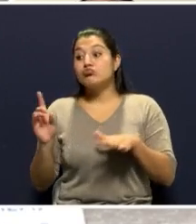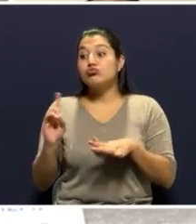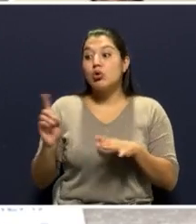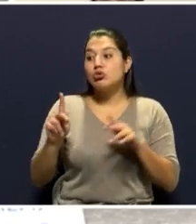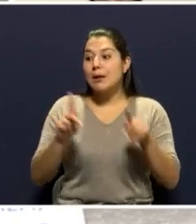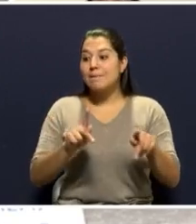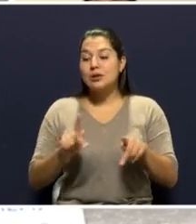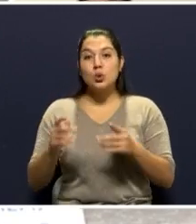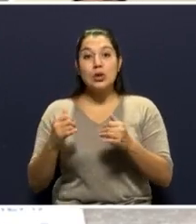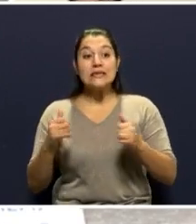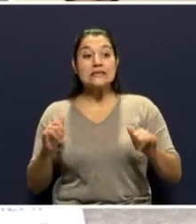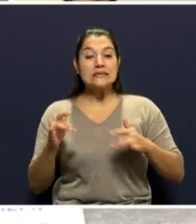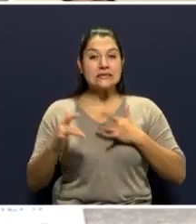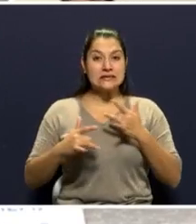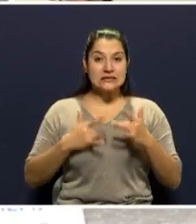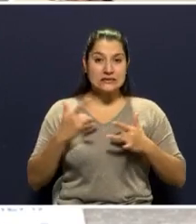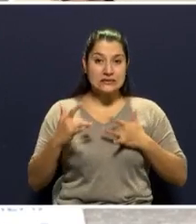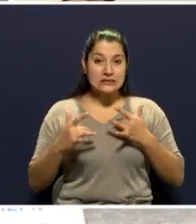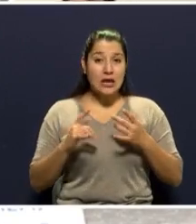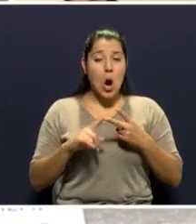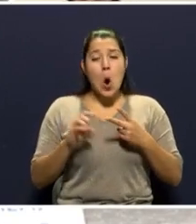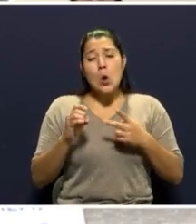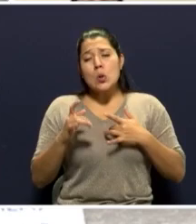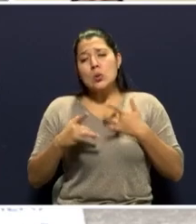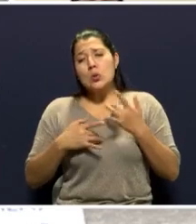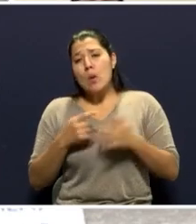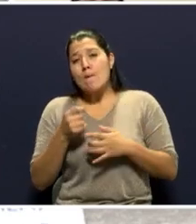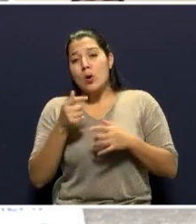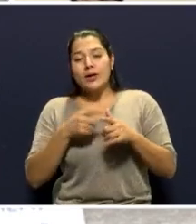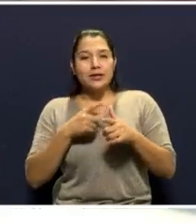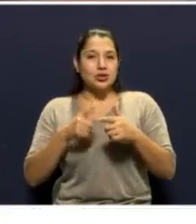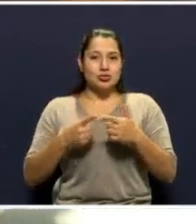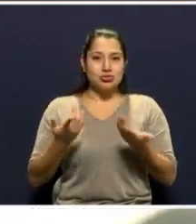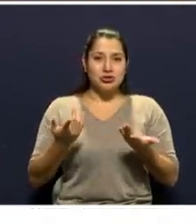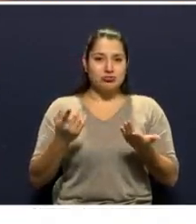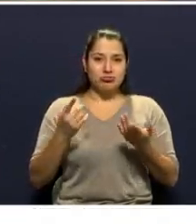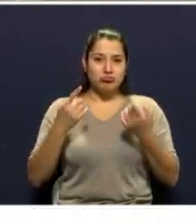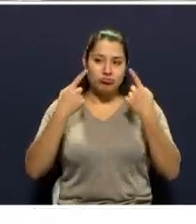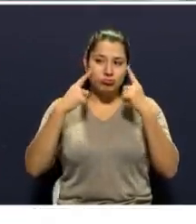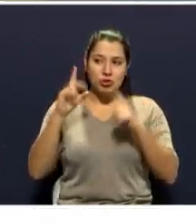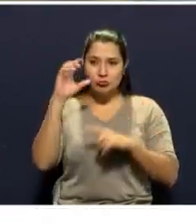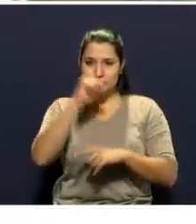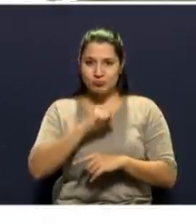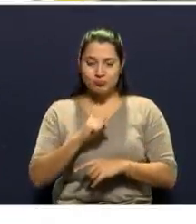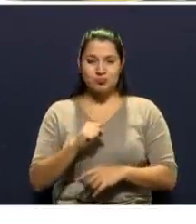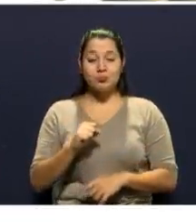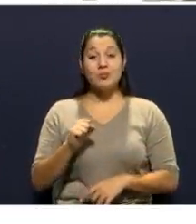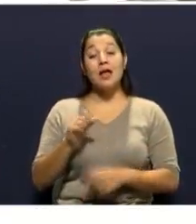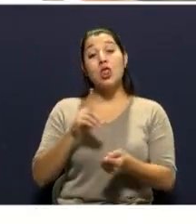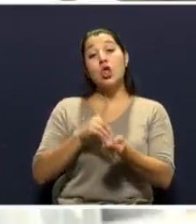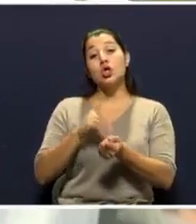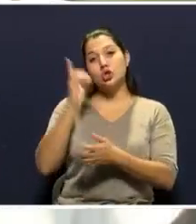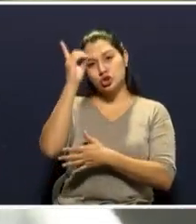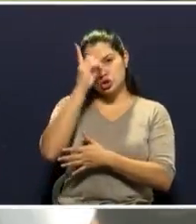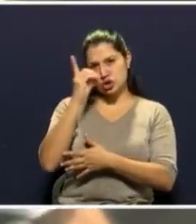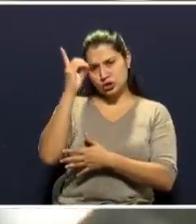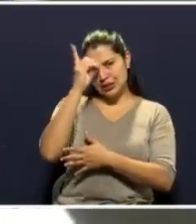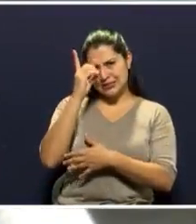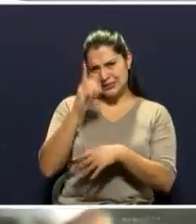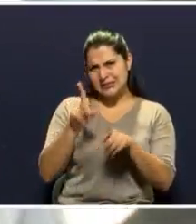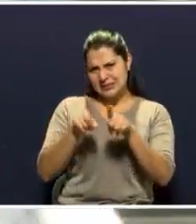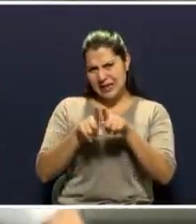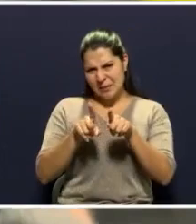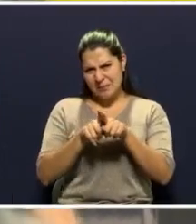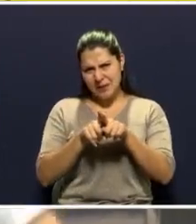o de personas que han tenido cuadros respiratorios tan leves que no han logrado consultar. Salas también fue cuestionado por la entrevista brindada